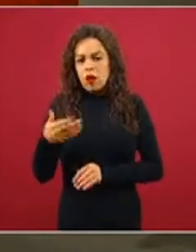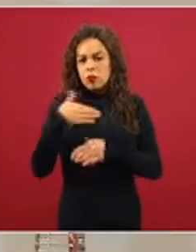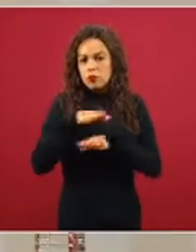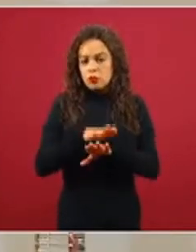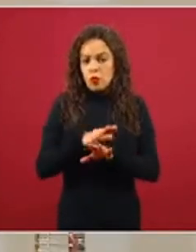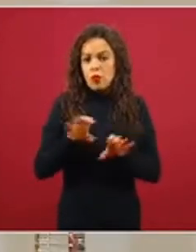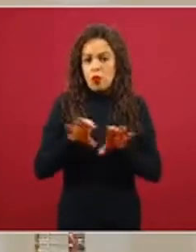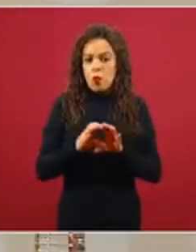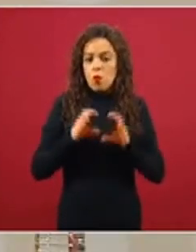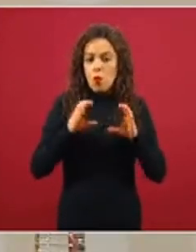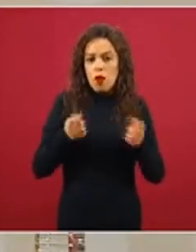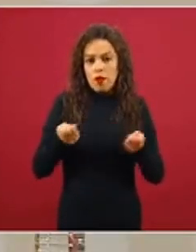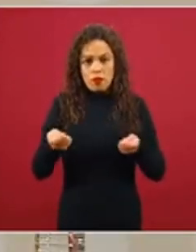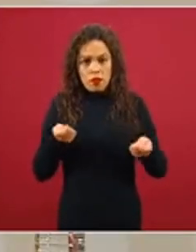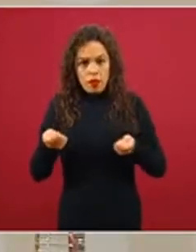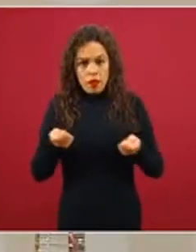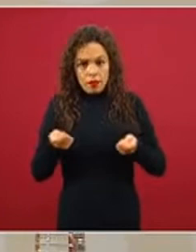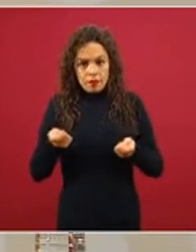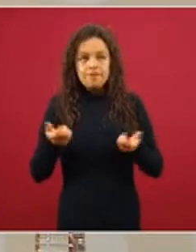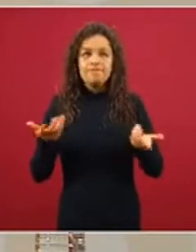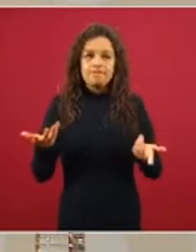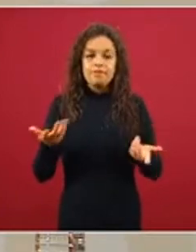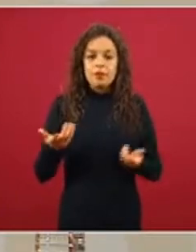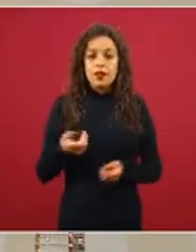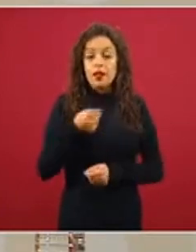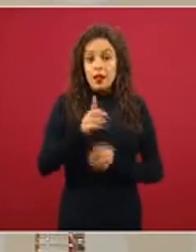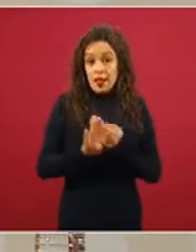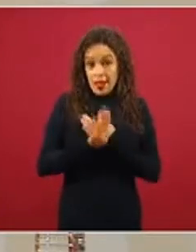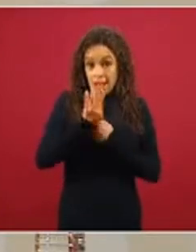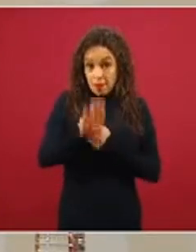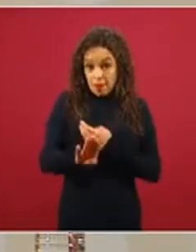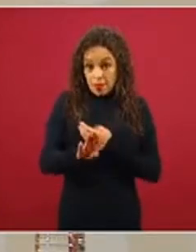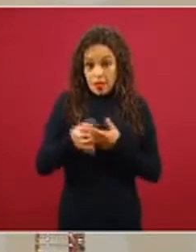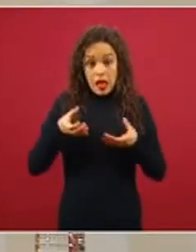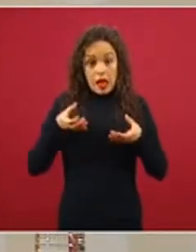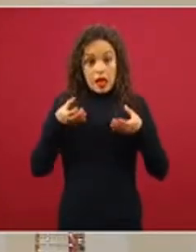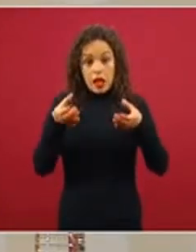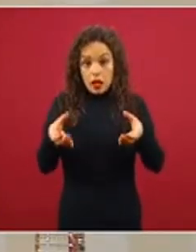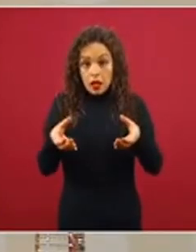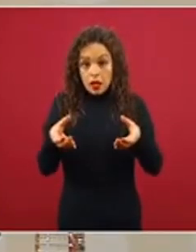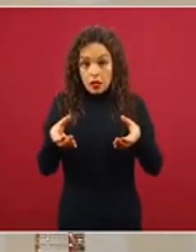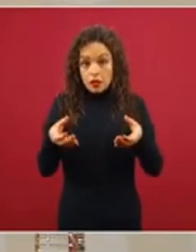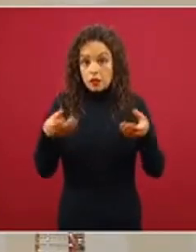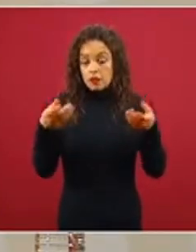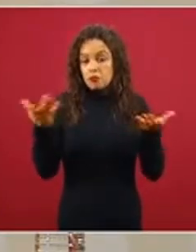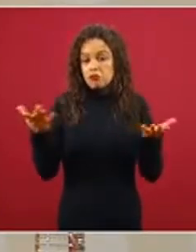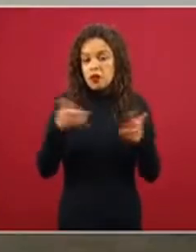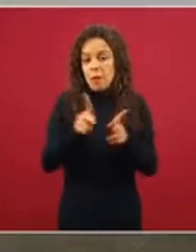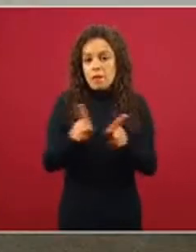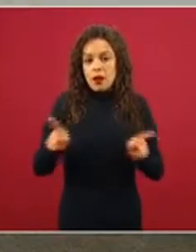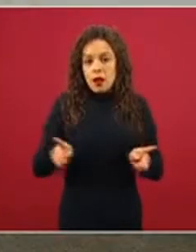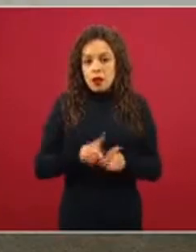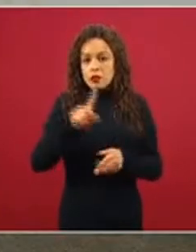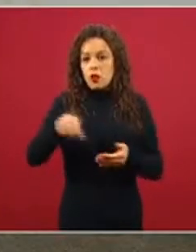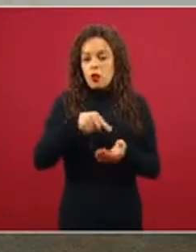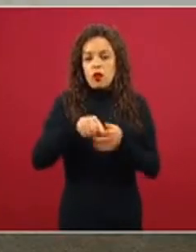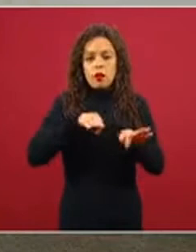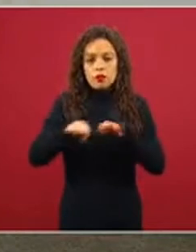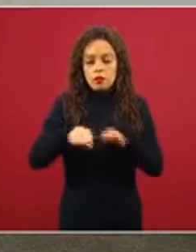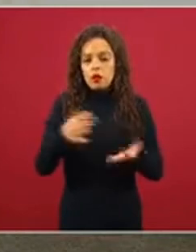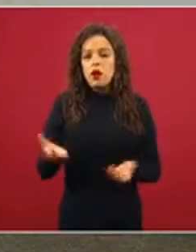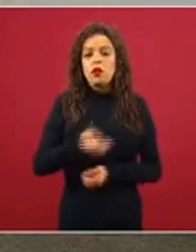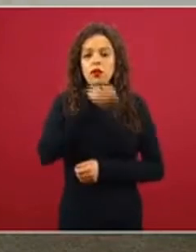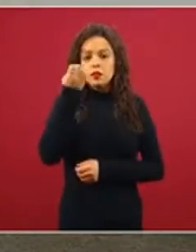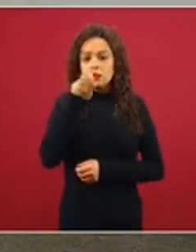evita que haya personas en el espacio público. El espacio público es la calle, las plazas, los centros de trabajo, las escuelas, es